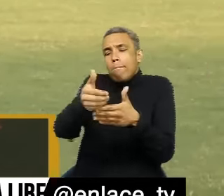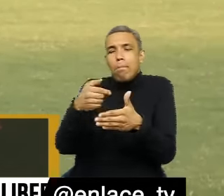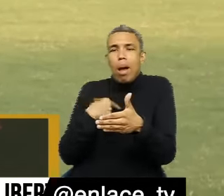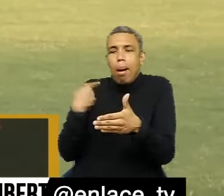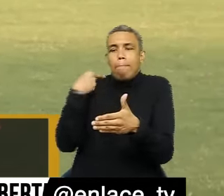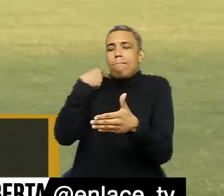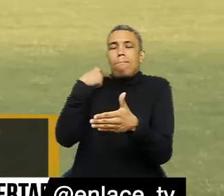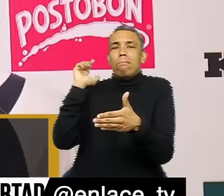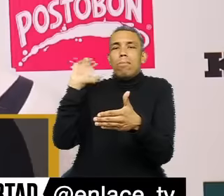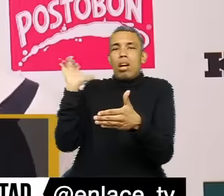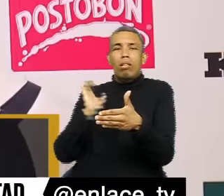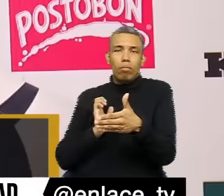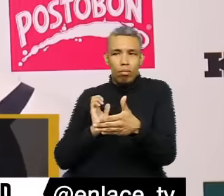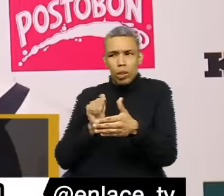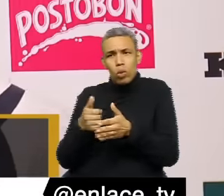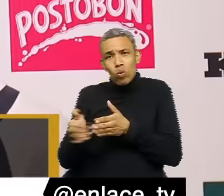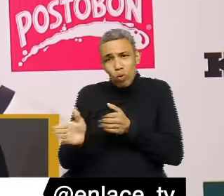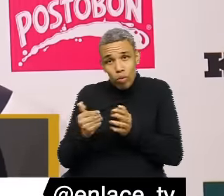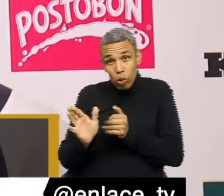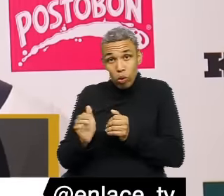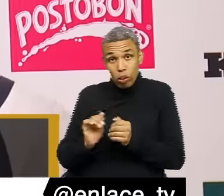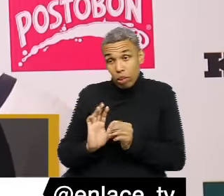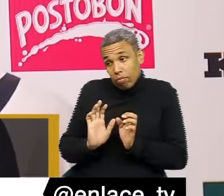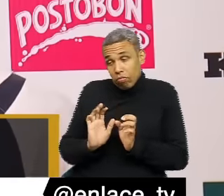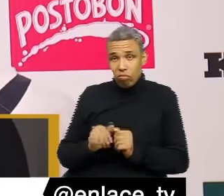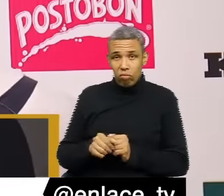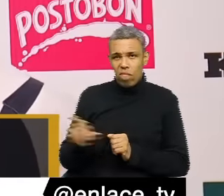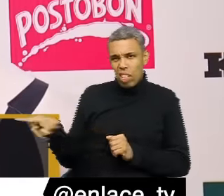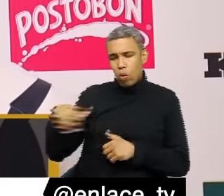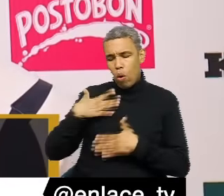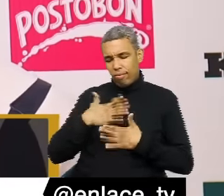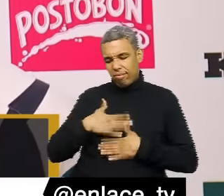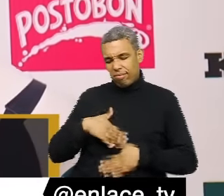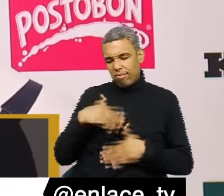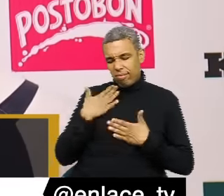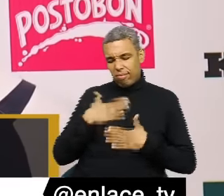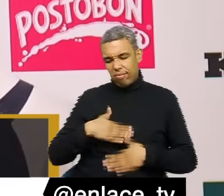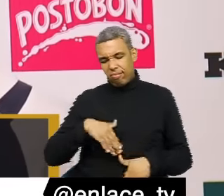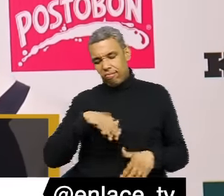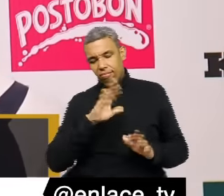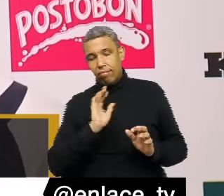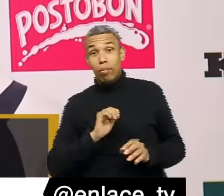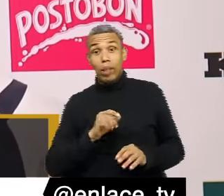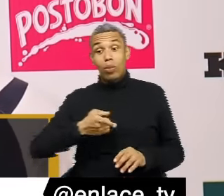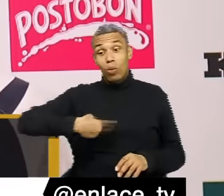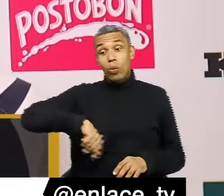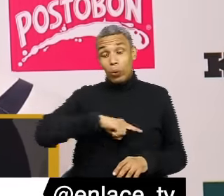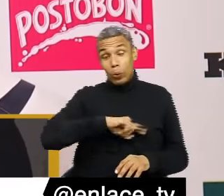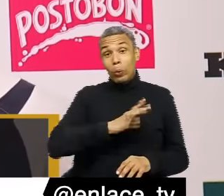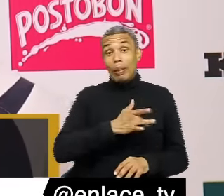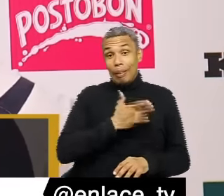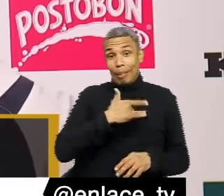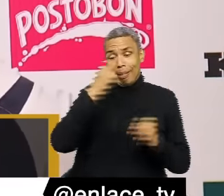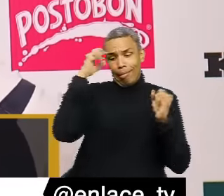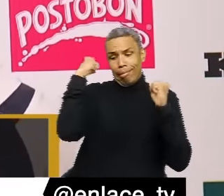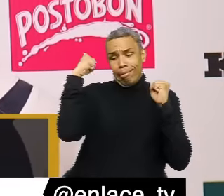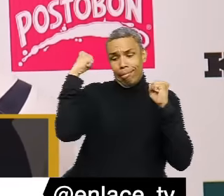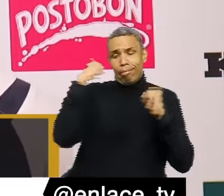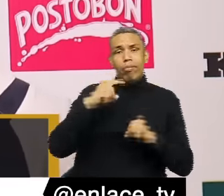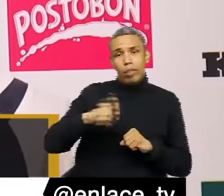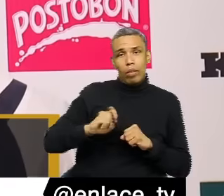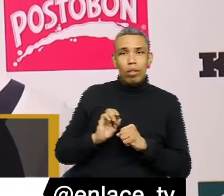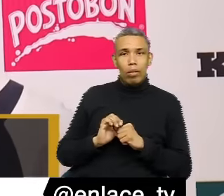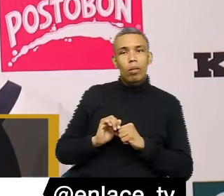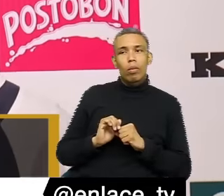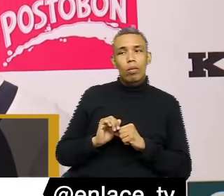de la mejor manera, sabiendo de que tenemos la clasificación ahí, no dependemos de nadie,